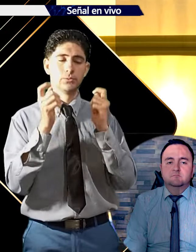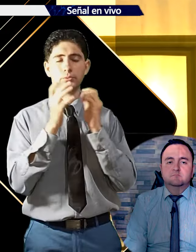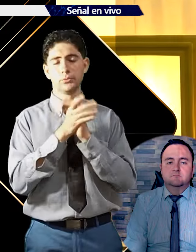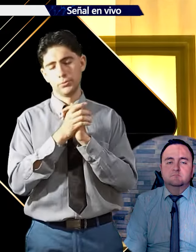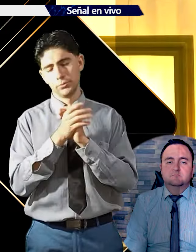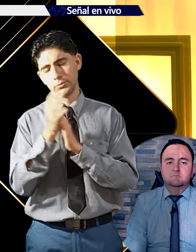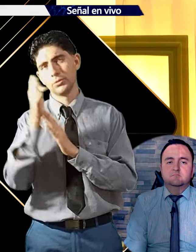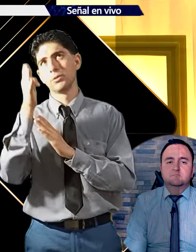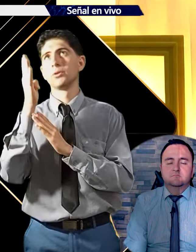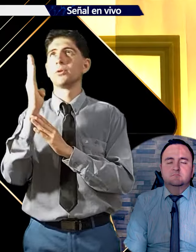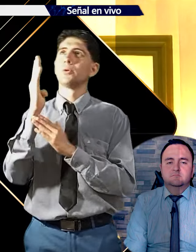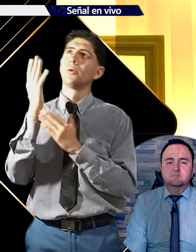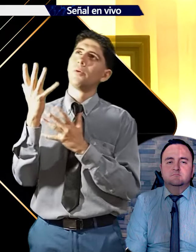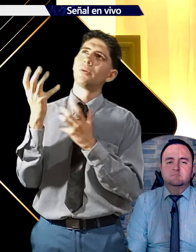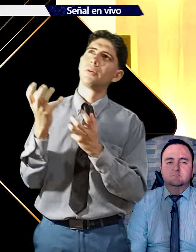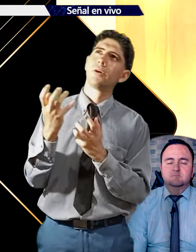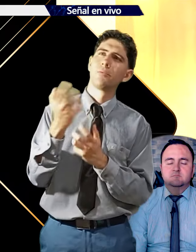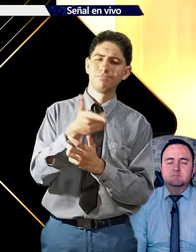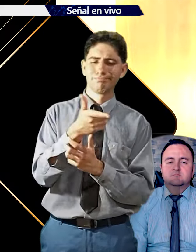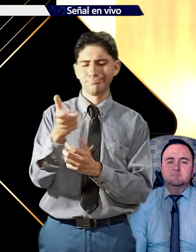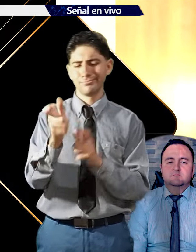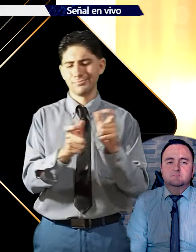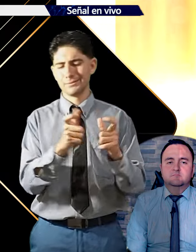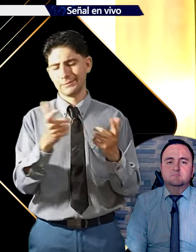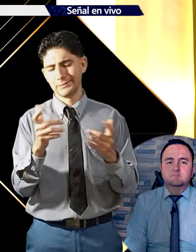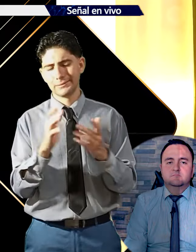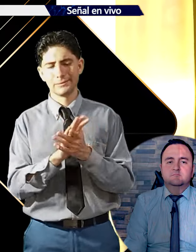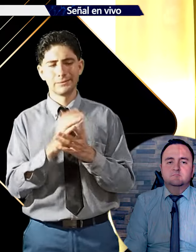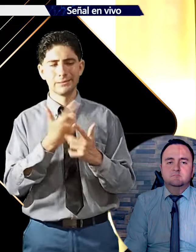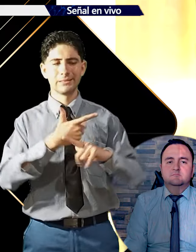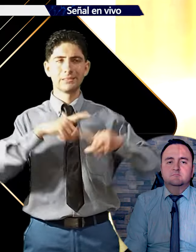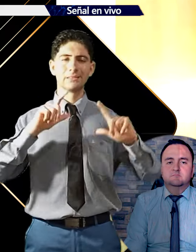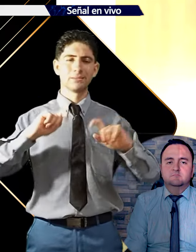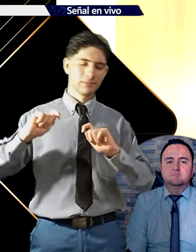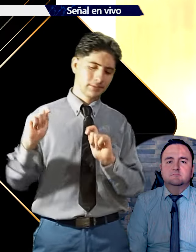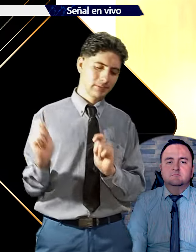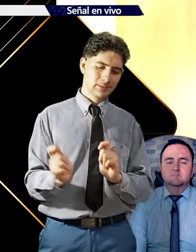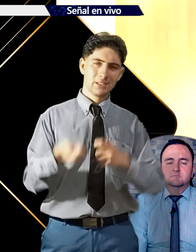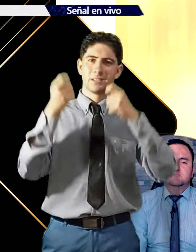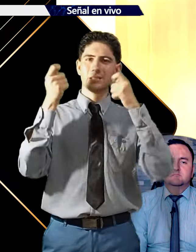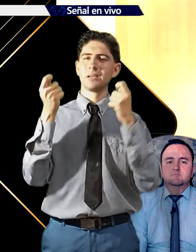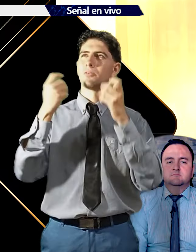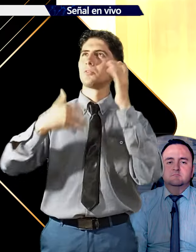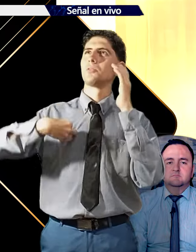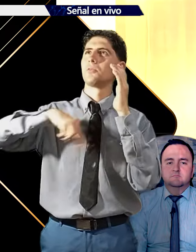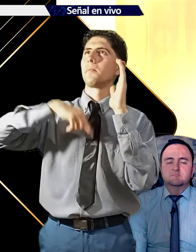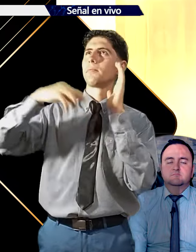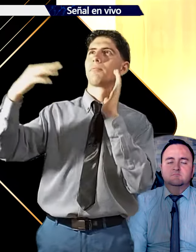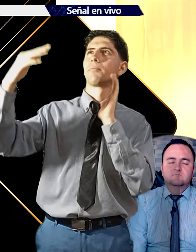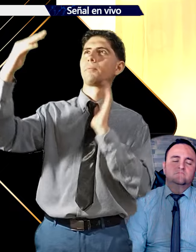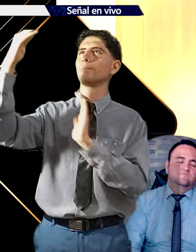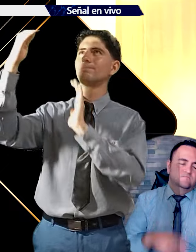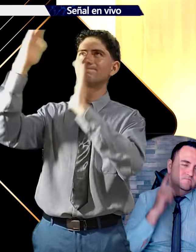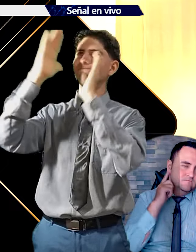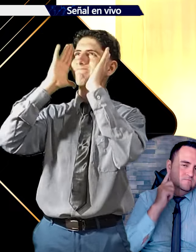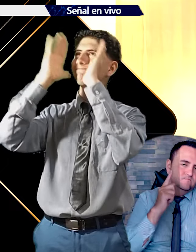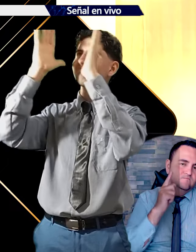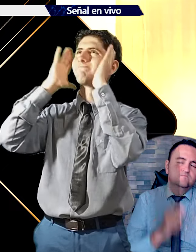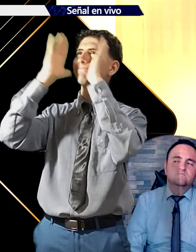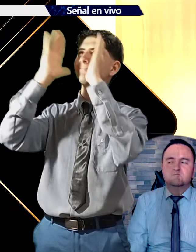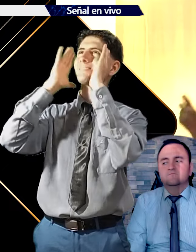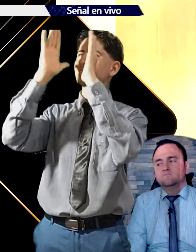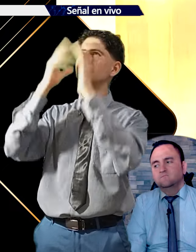la salvación de los perdidos, que es el corazón de Dios, la liberación de tus hijos, la liberación de tu casa, tú te metes en la presencia de